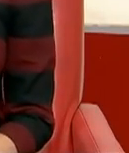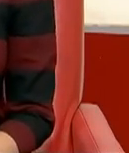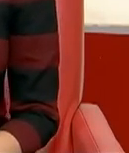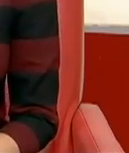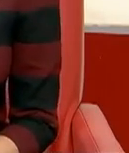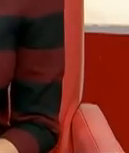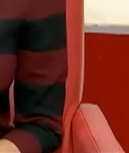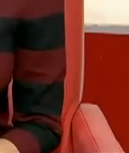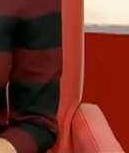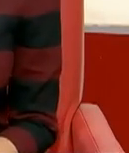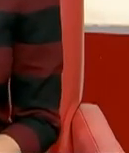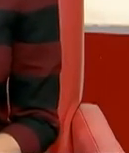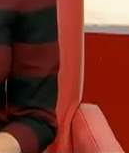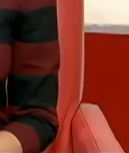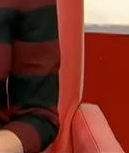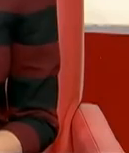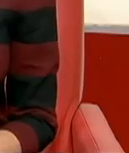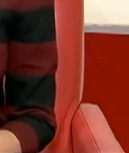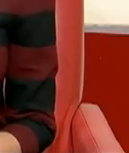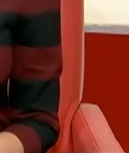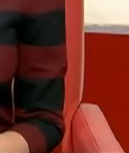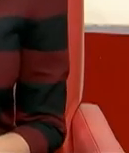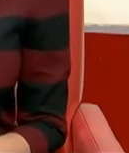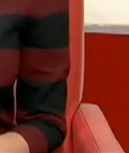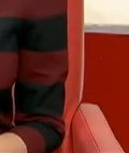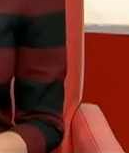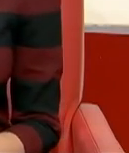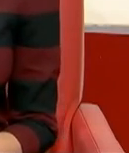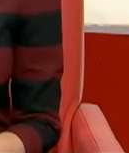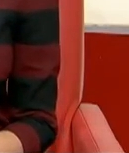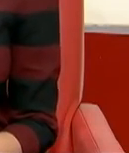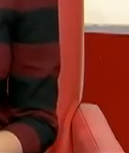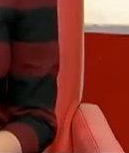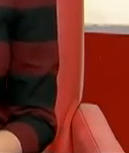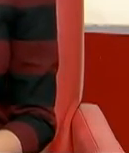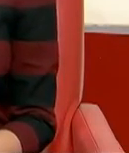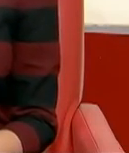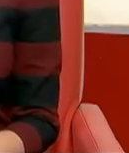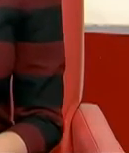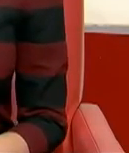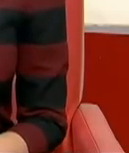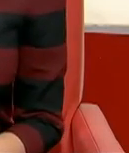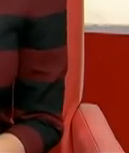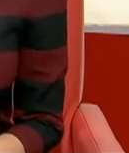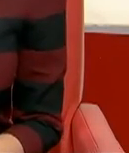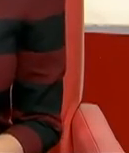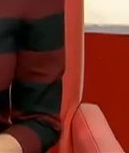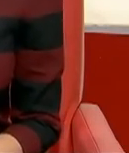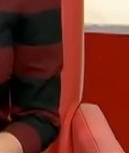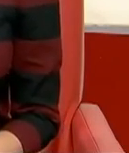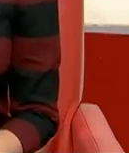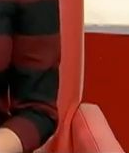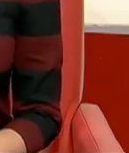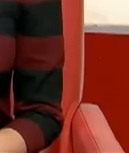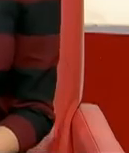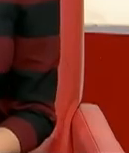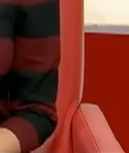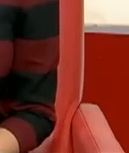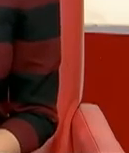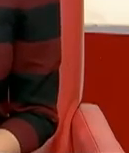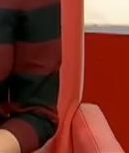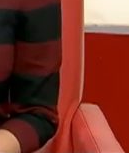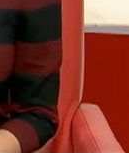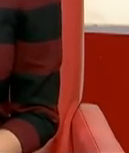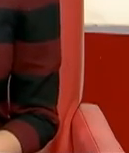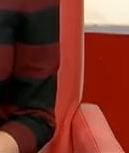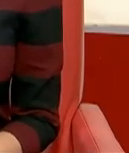caer de la popularidad de los internautas y también, por supuesto, de que sus acciones no sigan bajando en la bolsa. Y bueno, hoy